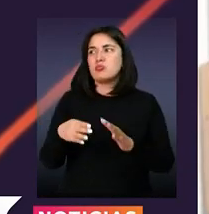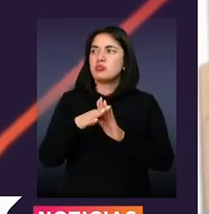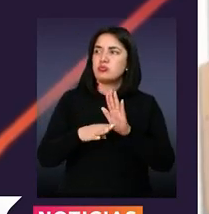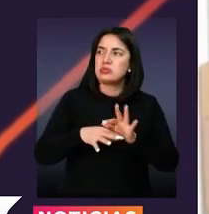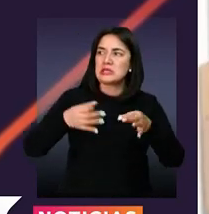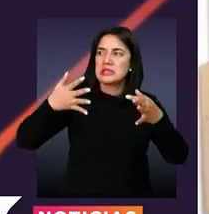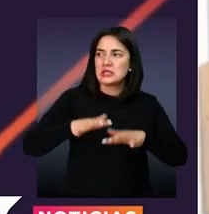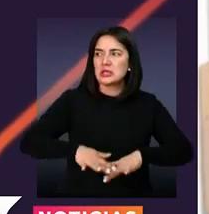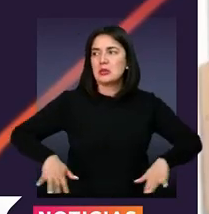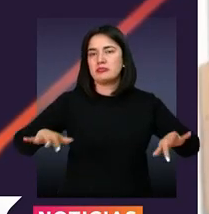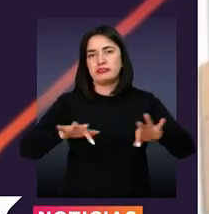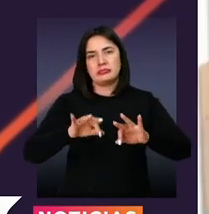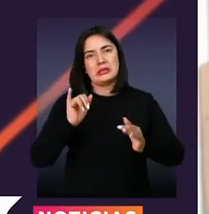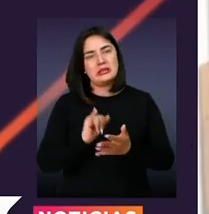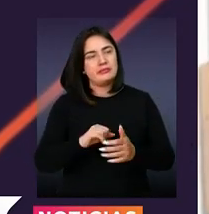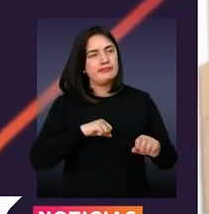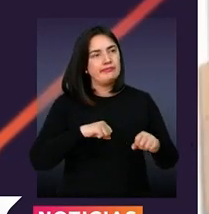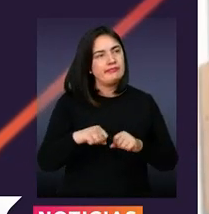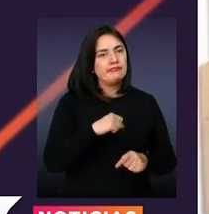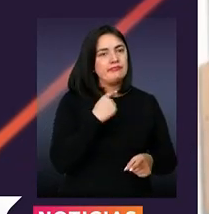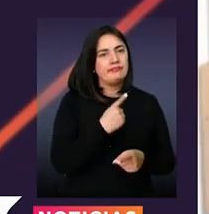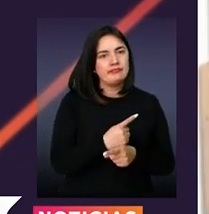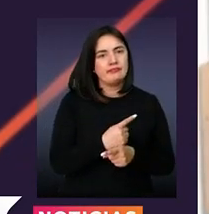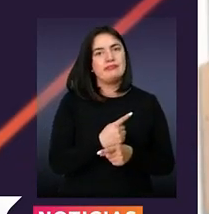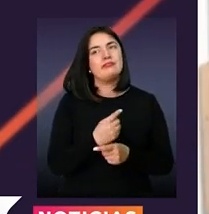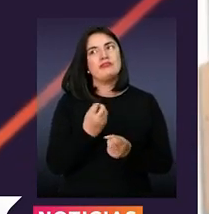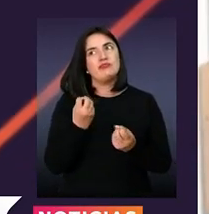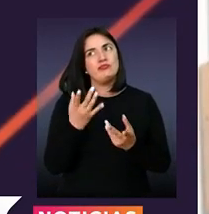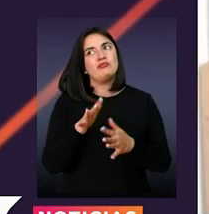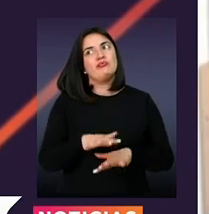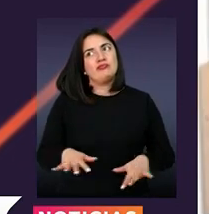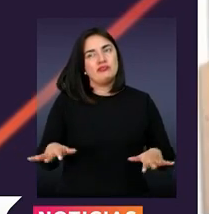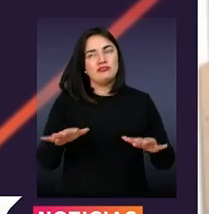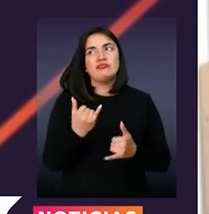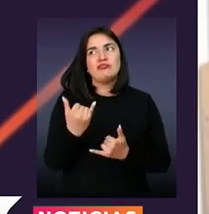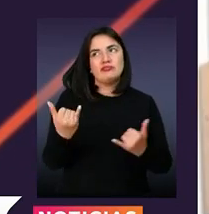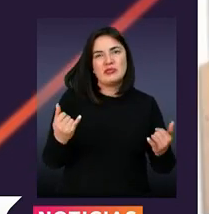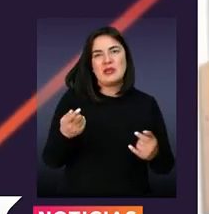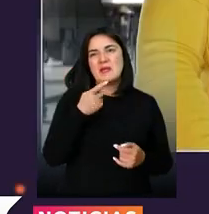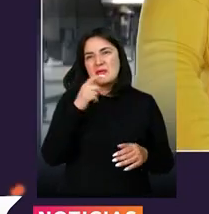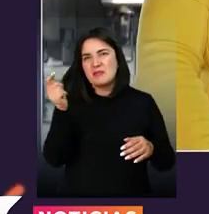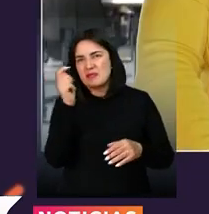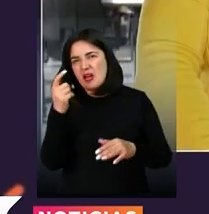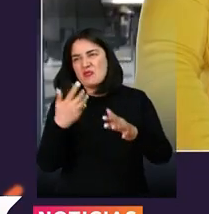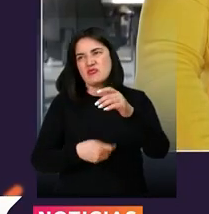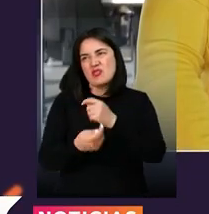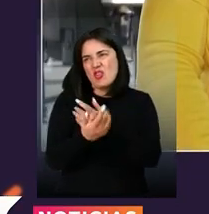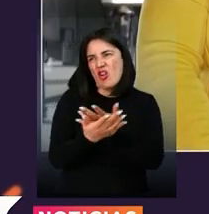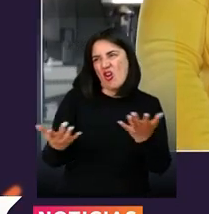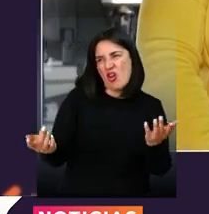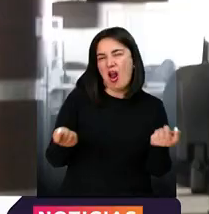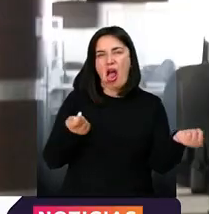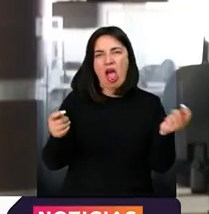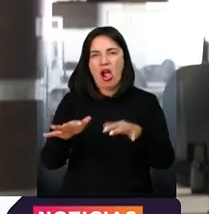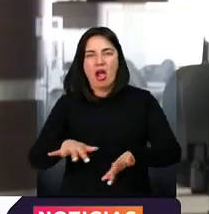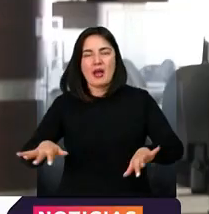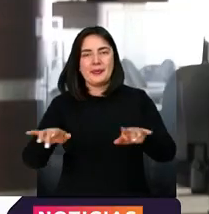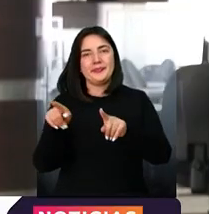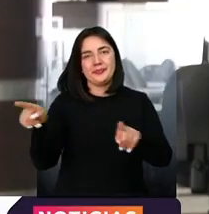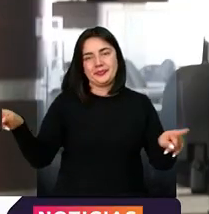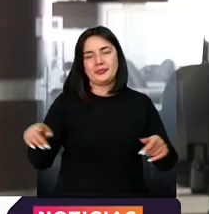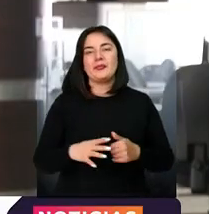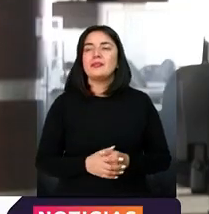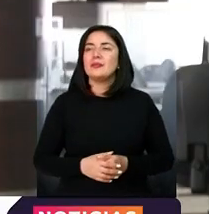previsiva que está llevando a que en muchos lugares sea hoy la mafia y las bandas criminales las que controlan el territorio bueno